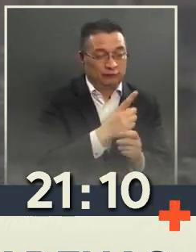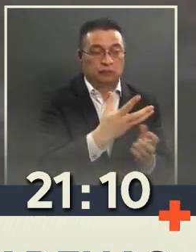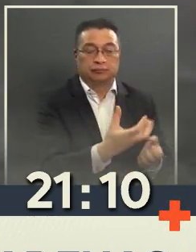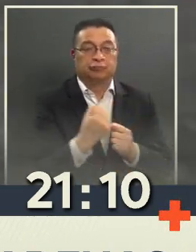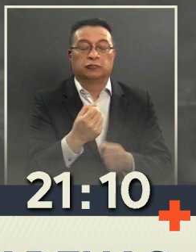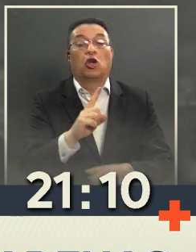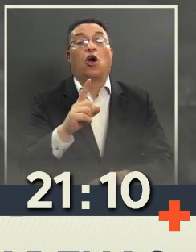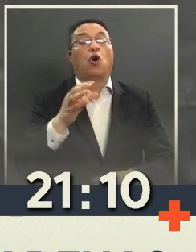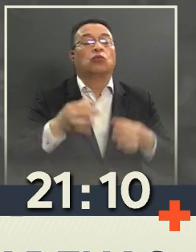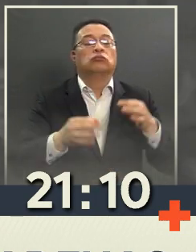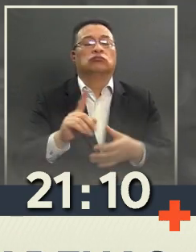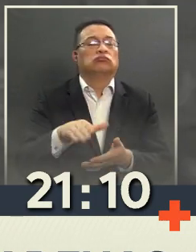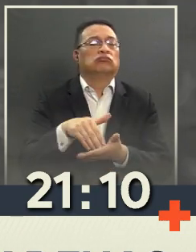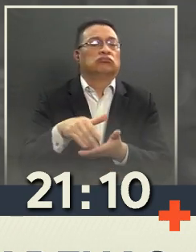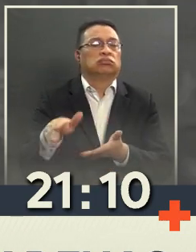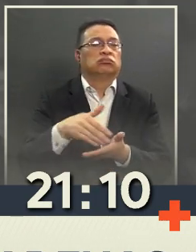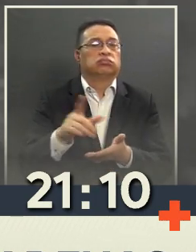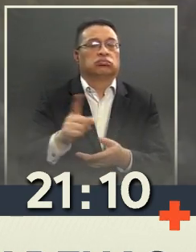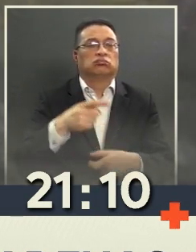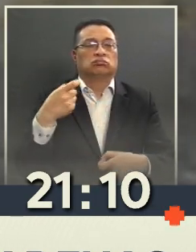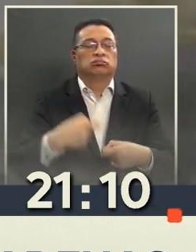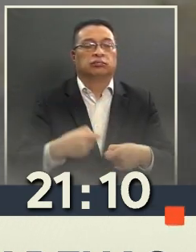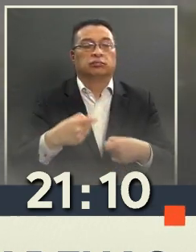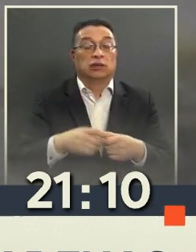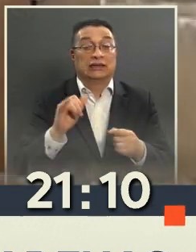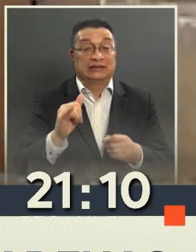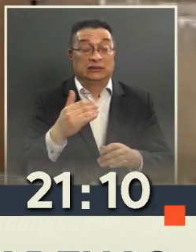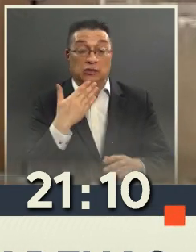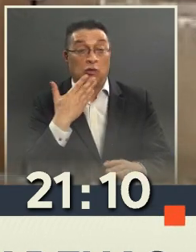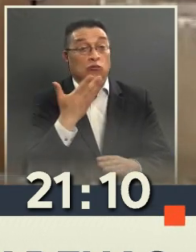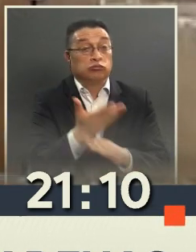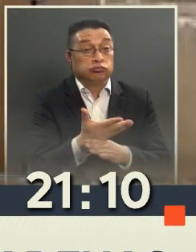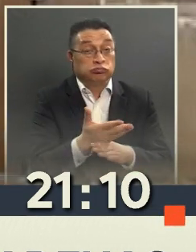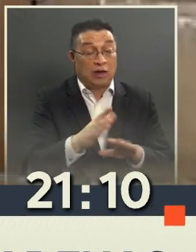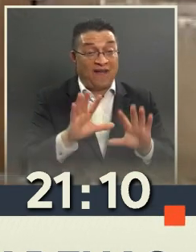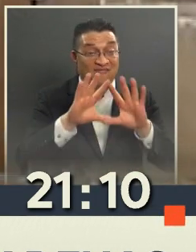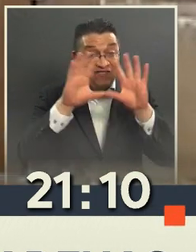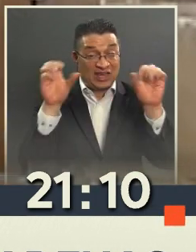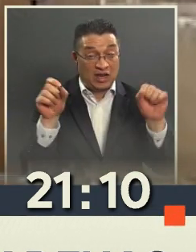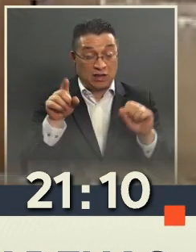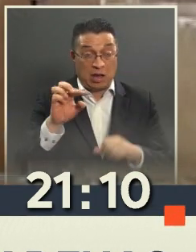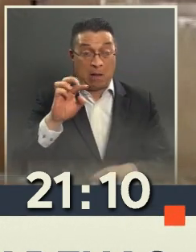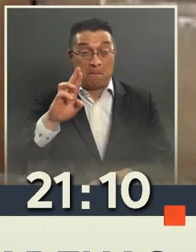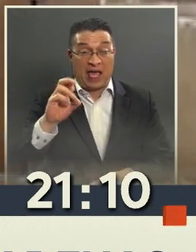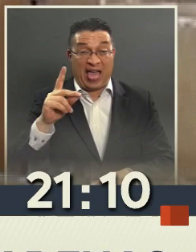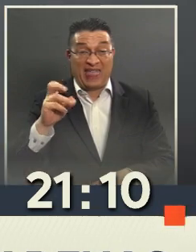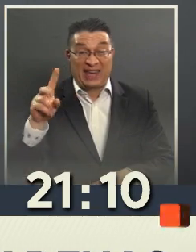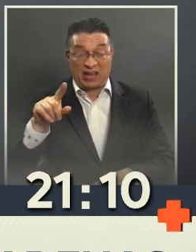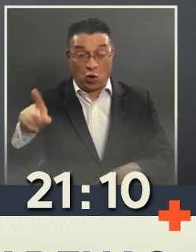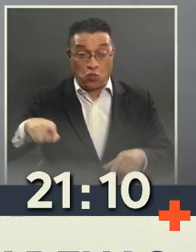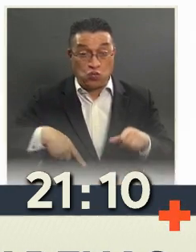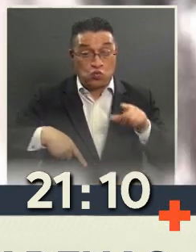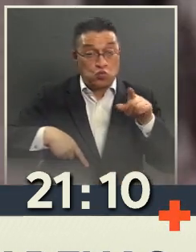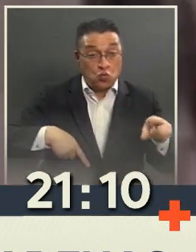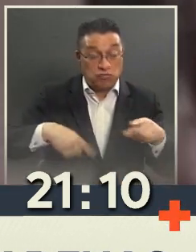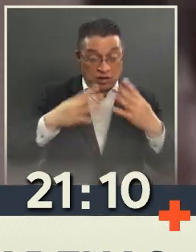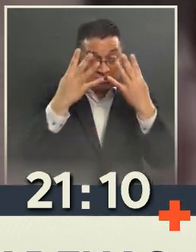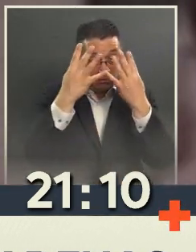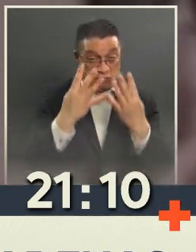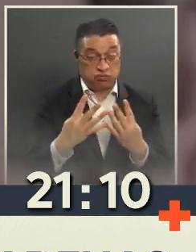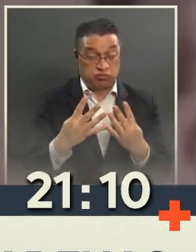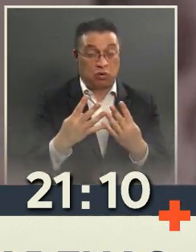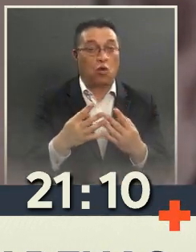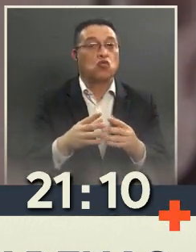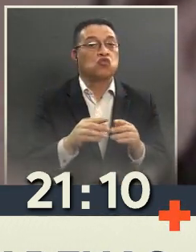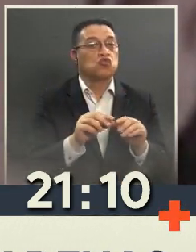desestimado por completo, pero si la petición de la fiscalía prospera y Pradenas es encontrado culpable, su estadía en la cárcel será mucho